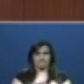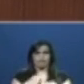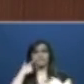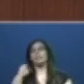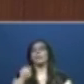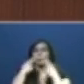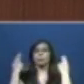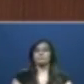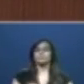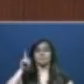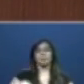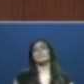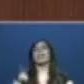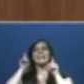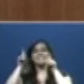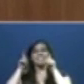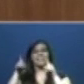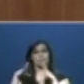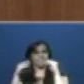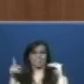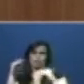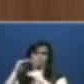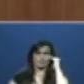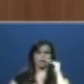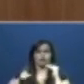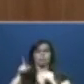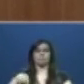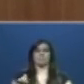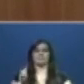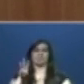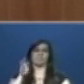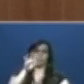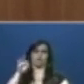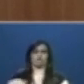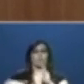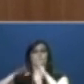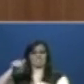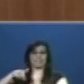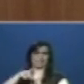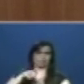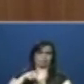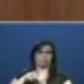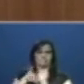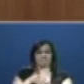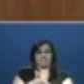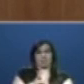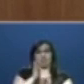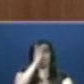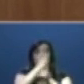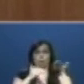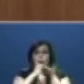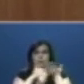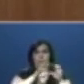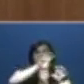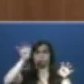Universitaria es un 133 por superior a la media nacional por lo que Castilla irón es la cuarta entre las comunidades de régimen general en